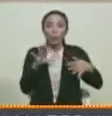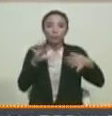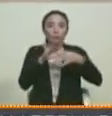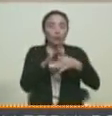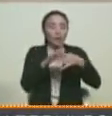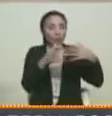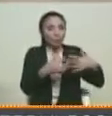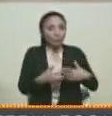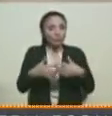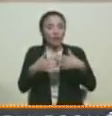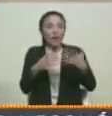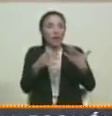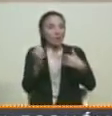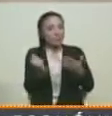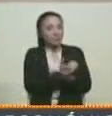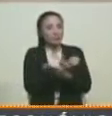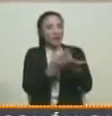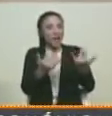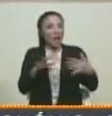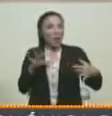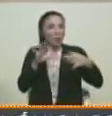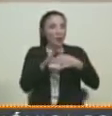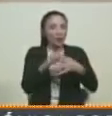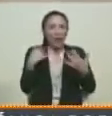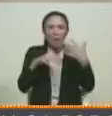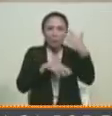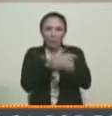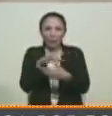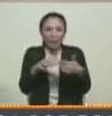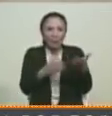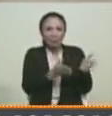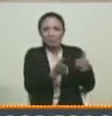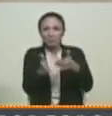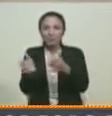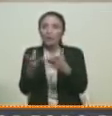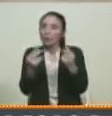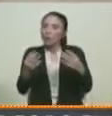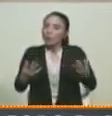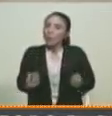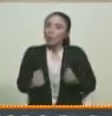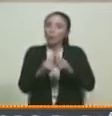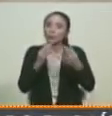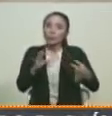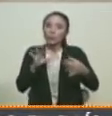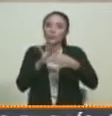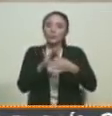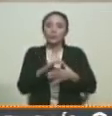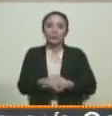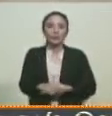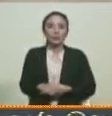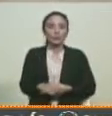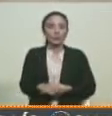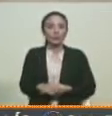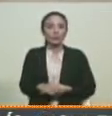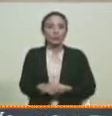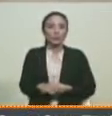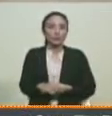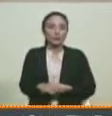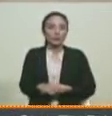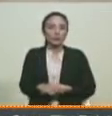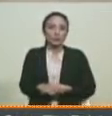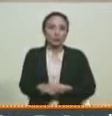allá de una diferencia circunstancial por aquí y por allá, estamos abrazados entre nosotros. Si algo podemos